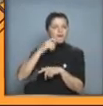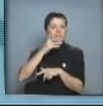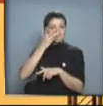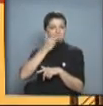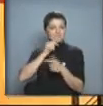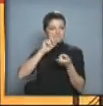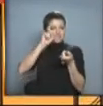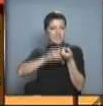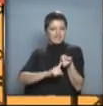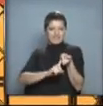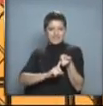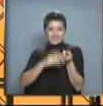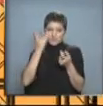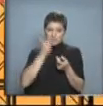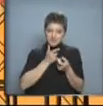día?